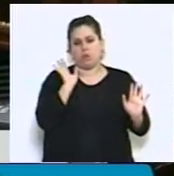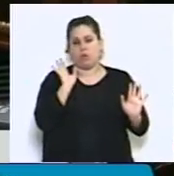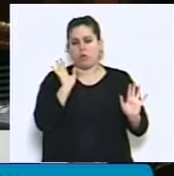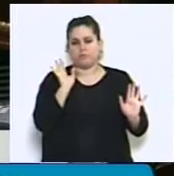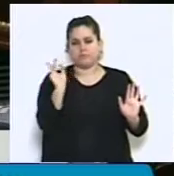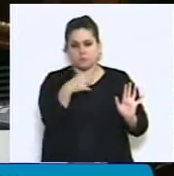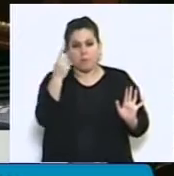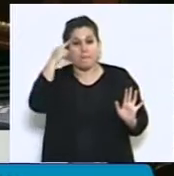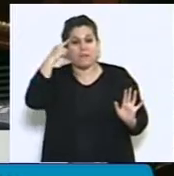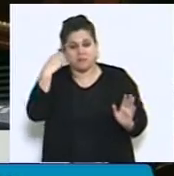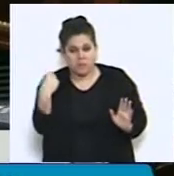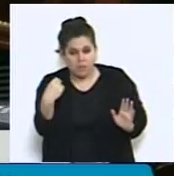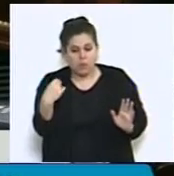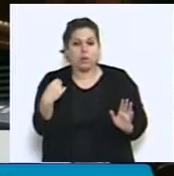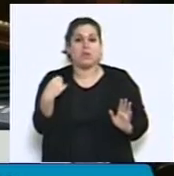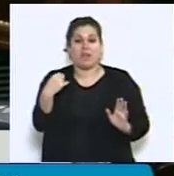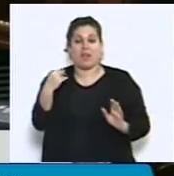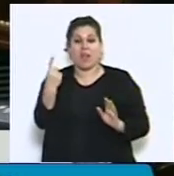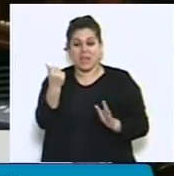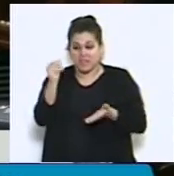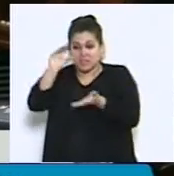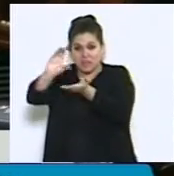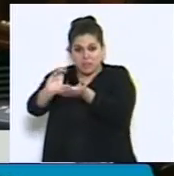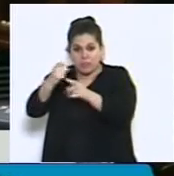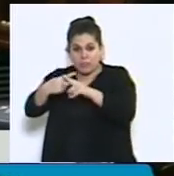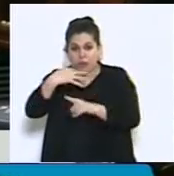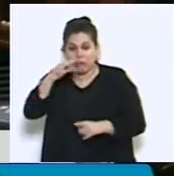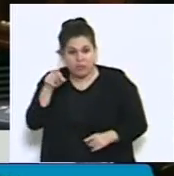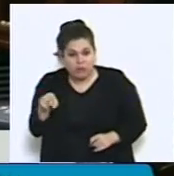sino porque nosotros pensamos que la asignación universal por hijo